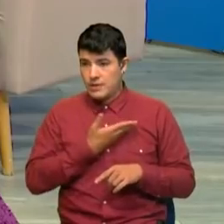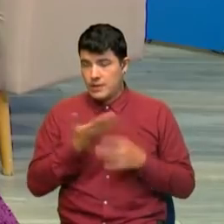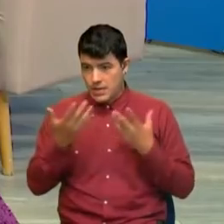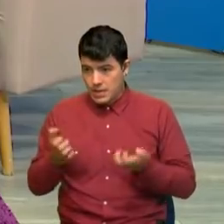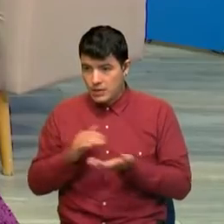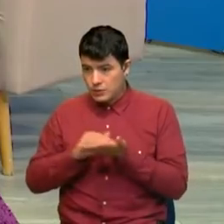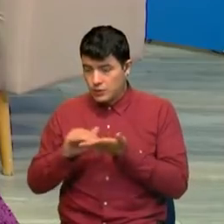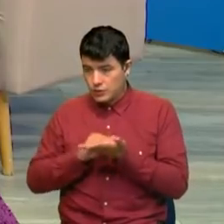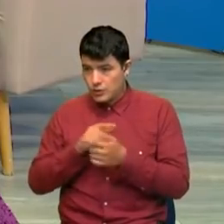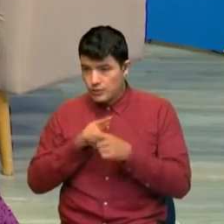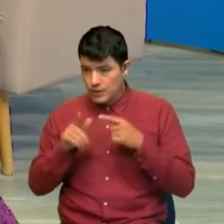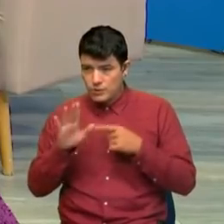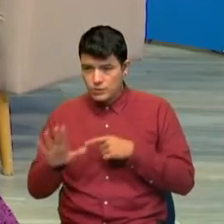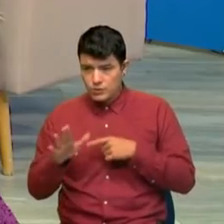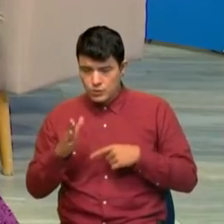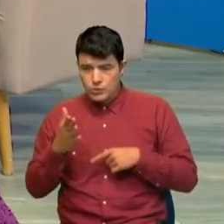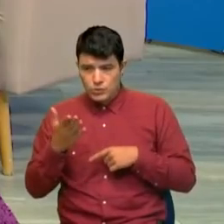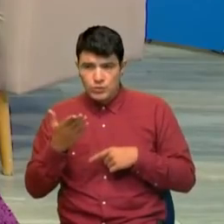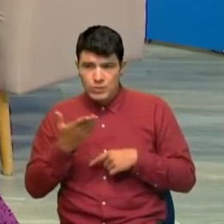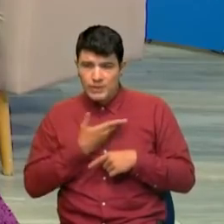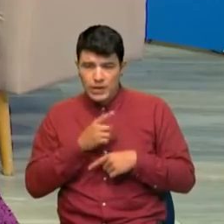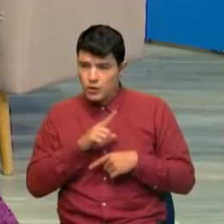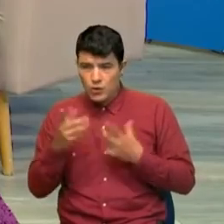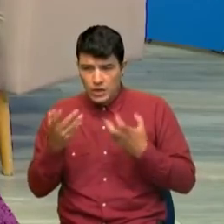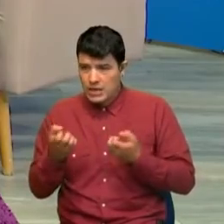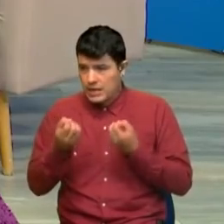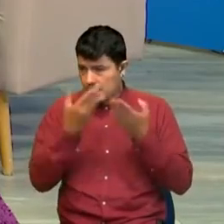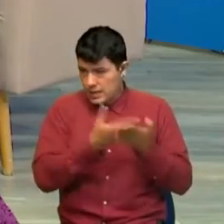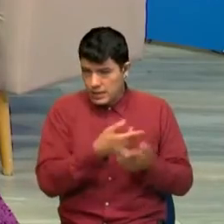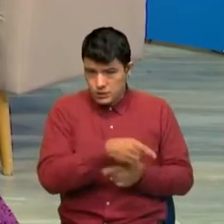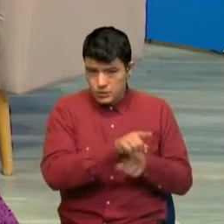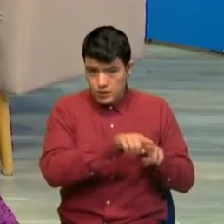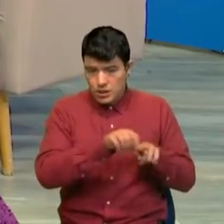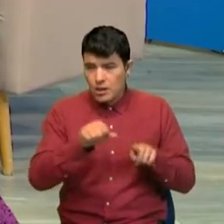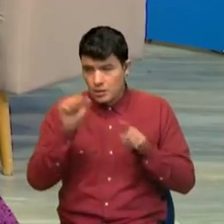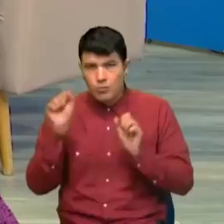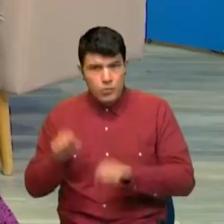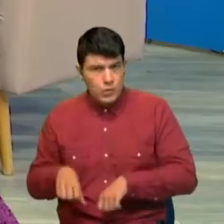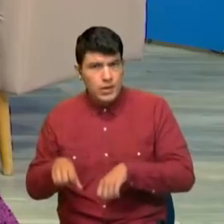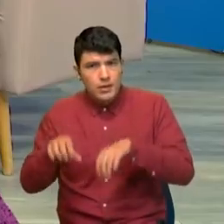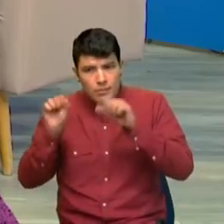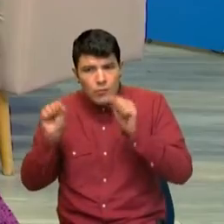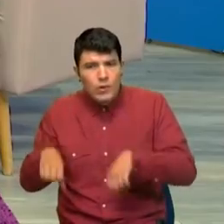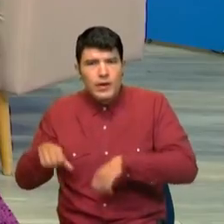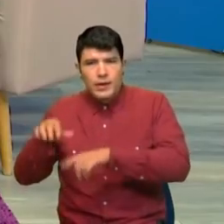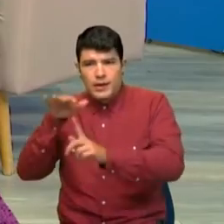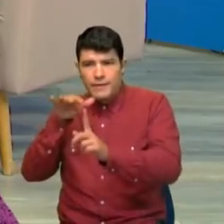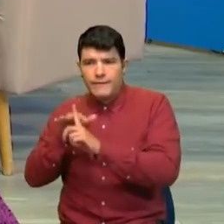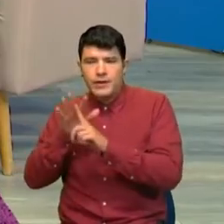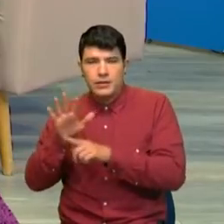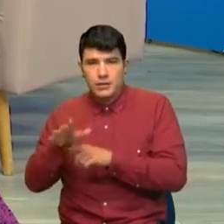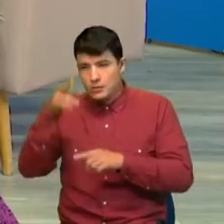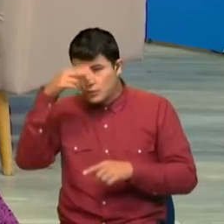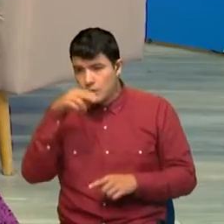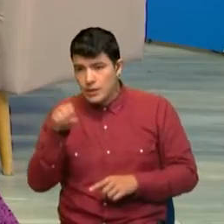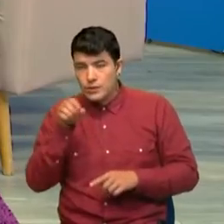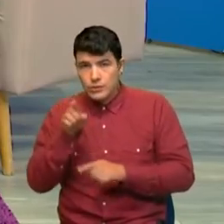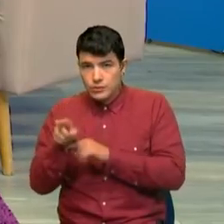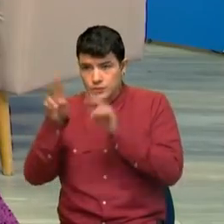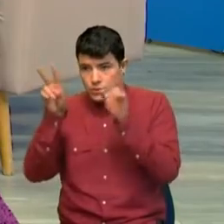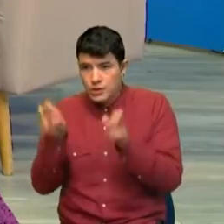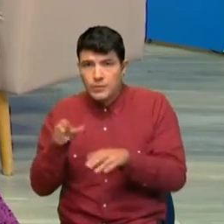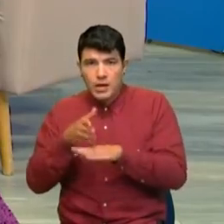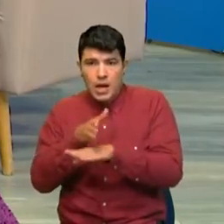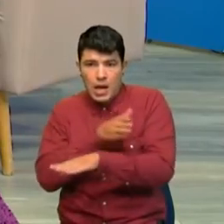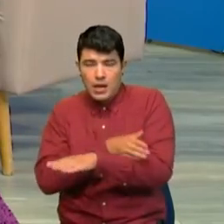posible? Bueno, en la realidad es posible. Ella podría afectar a su hijo en ese sentido mediante